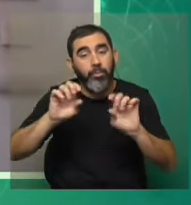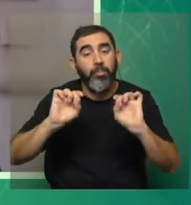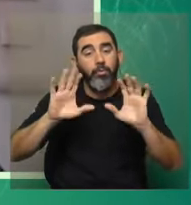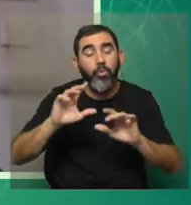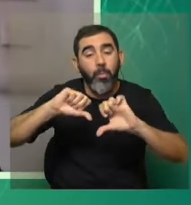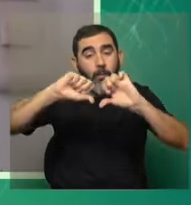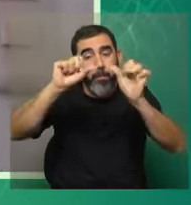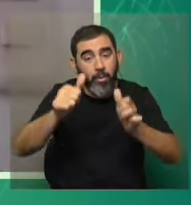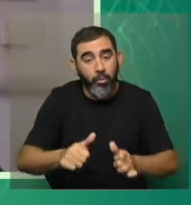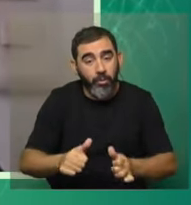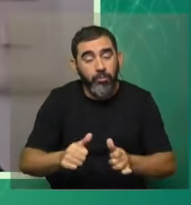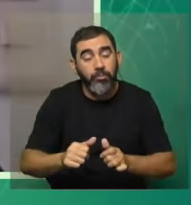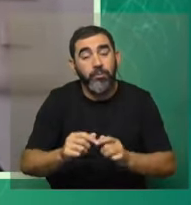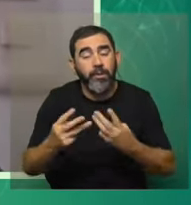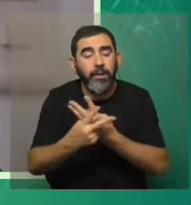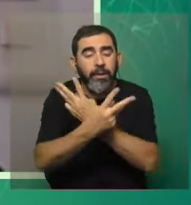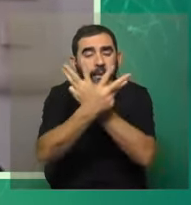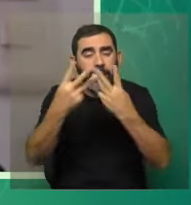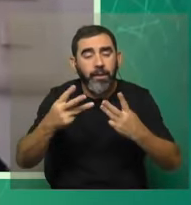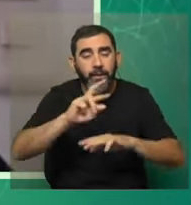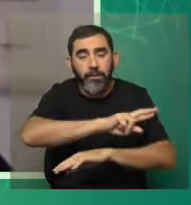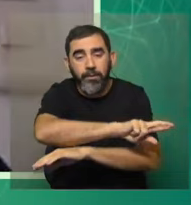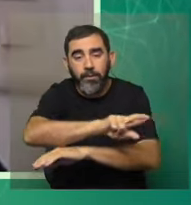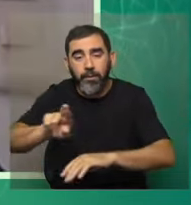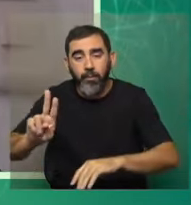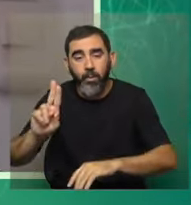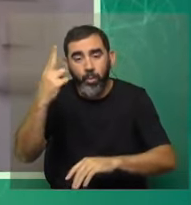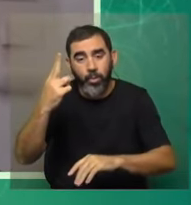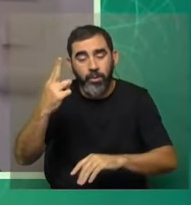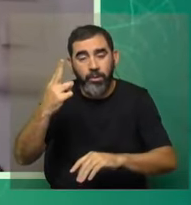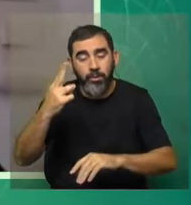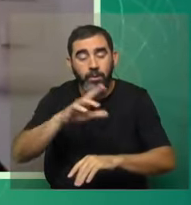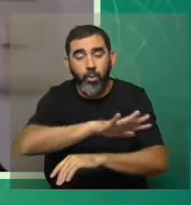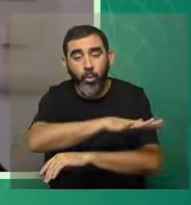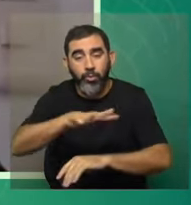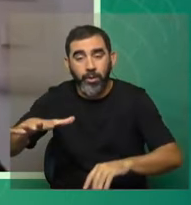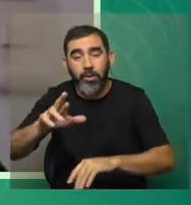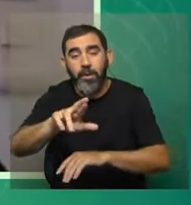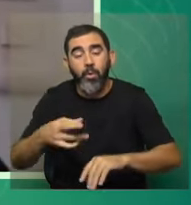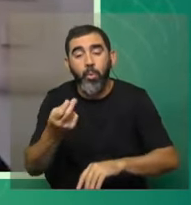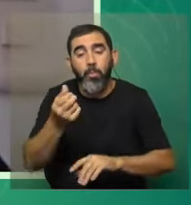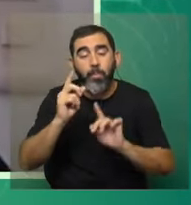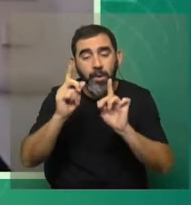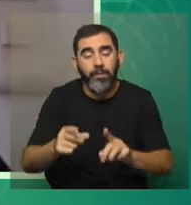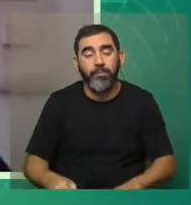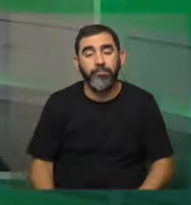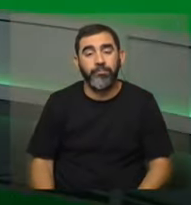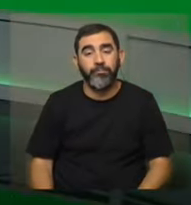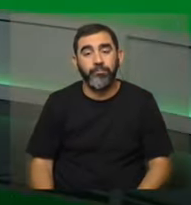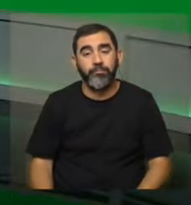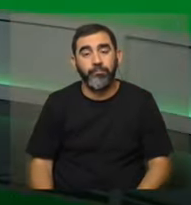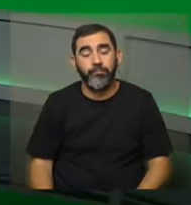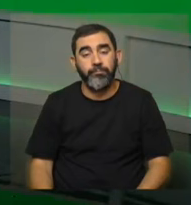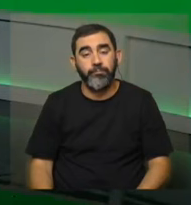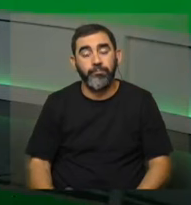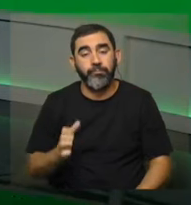Maldonado sino de eh toda la costa uruguaya tanto oceánica como del río de la plata a